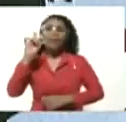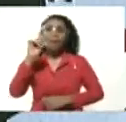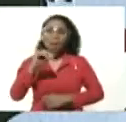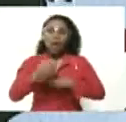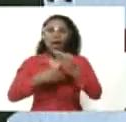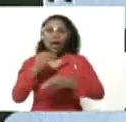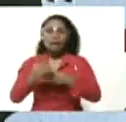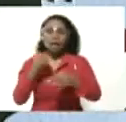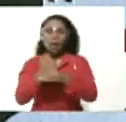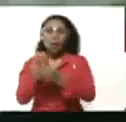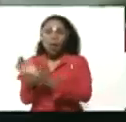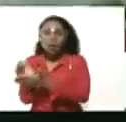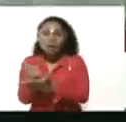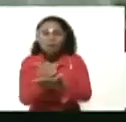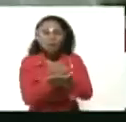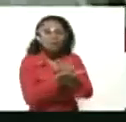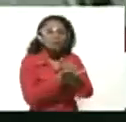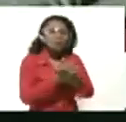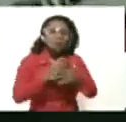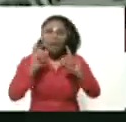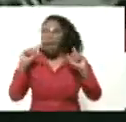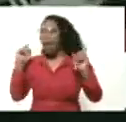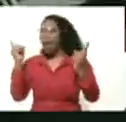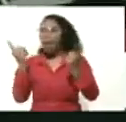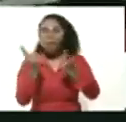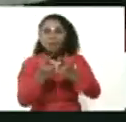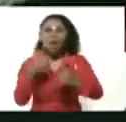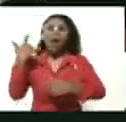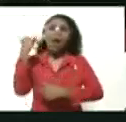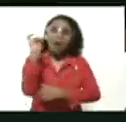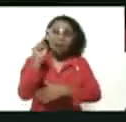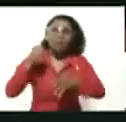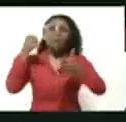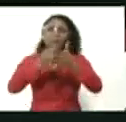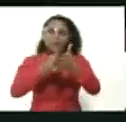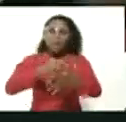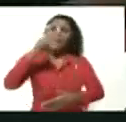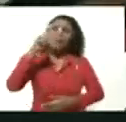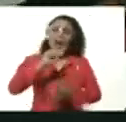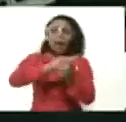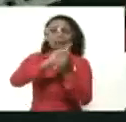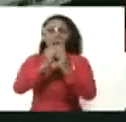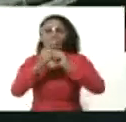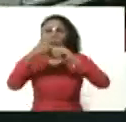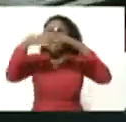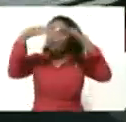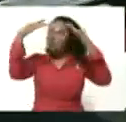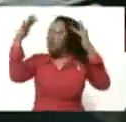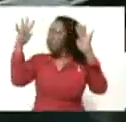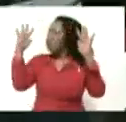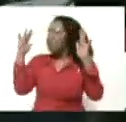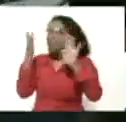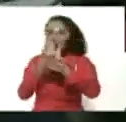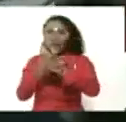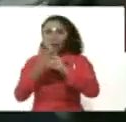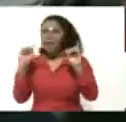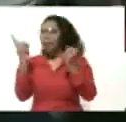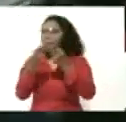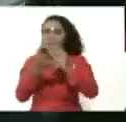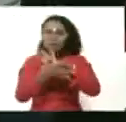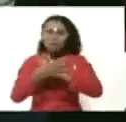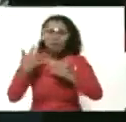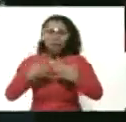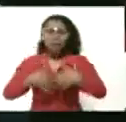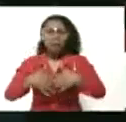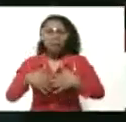ecologismo, que nos encontramos que hay una lucha contra el cambio climático, pero al mismo tiempo las grandes empresas, como pasó con